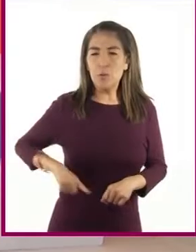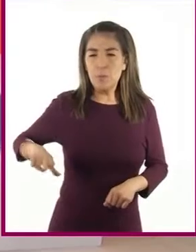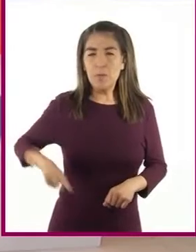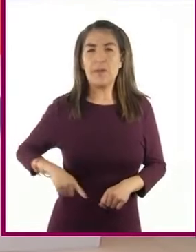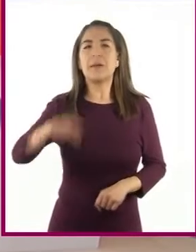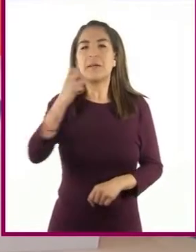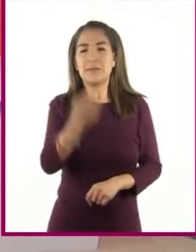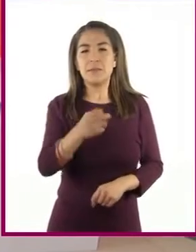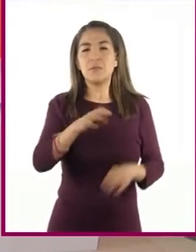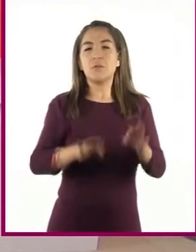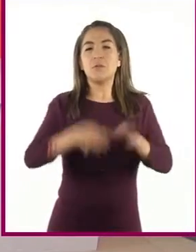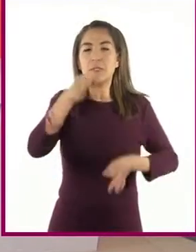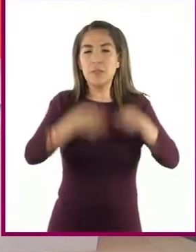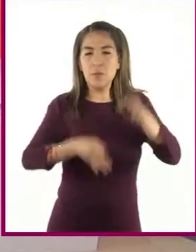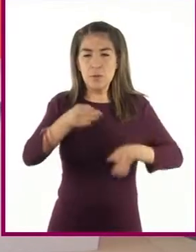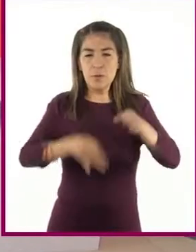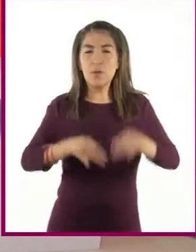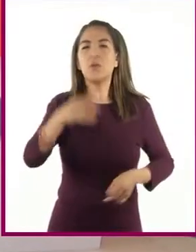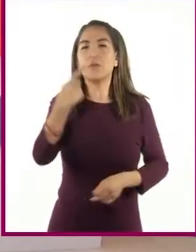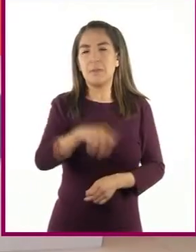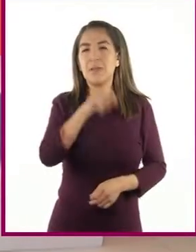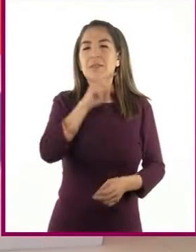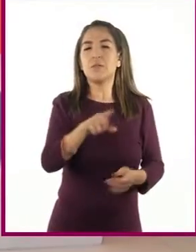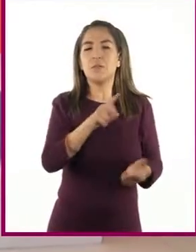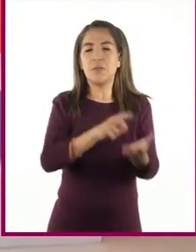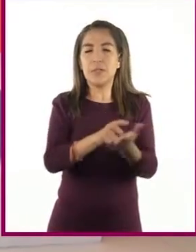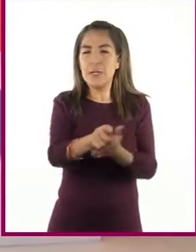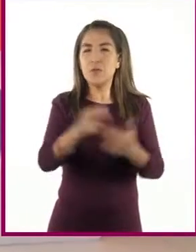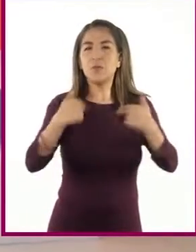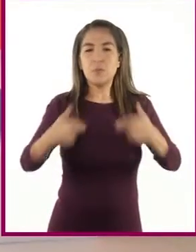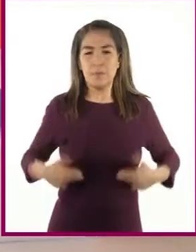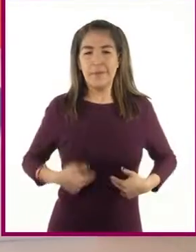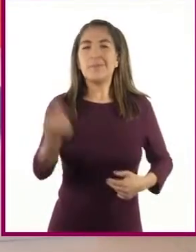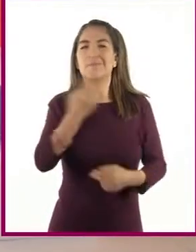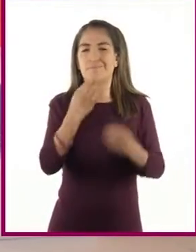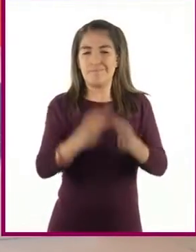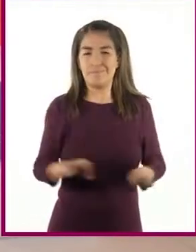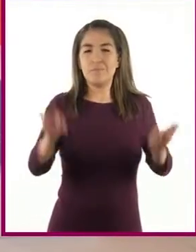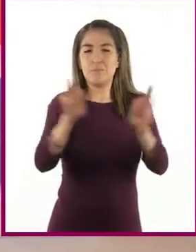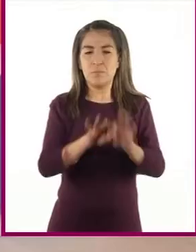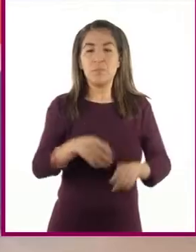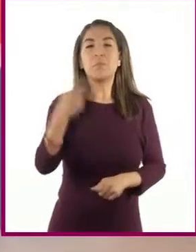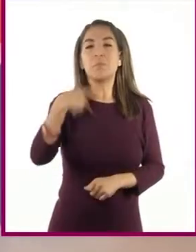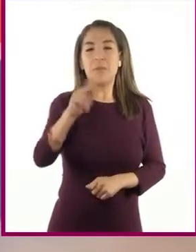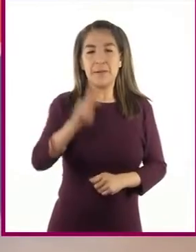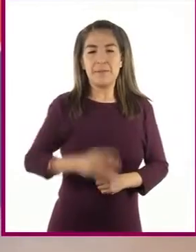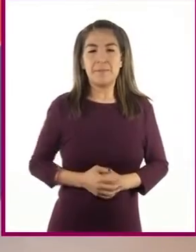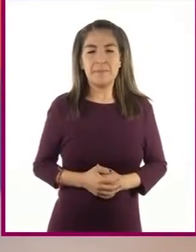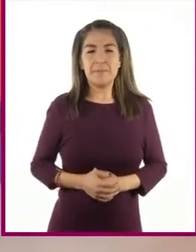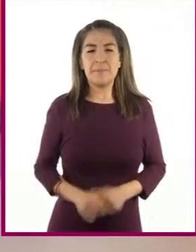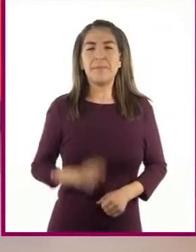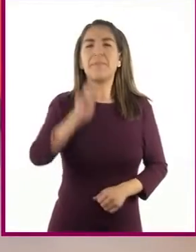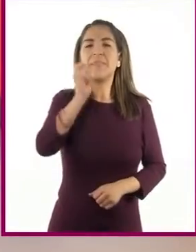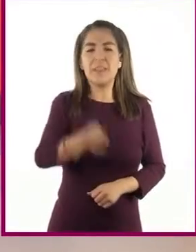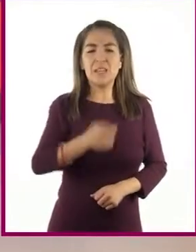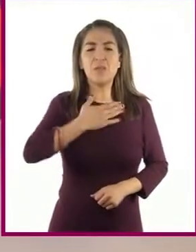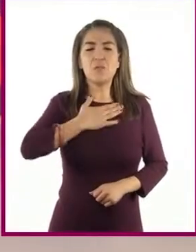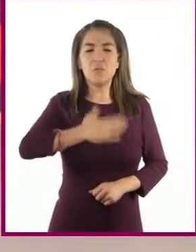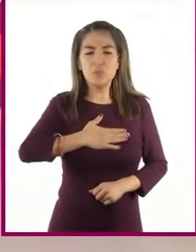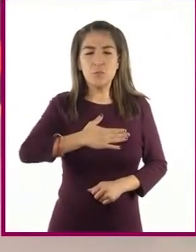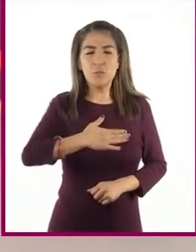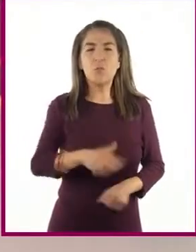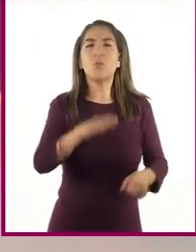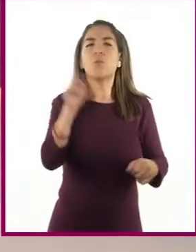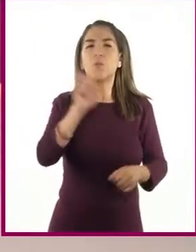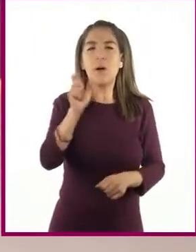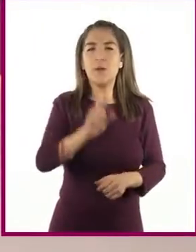desde un marco jurídico y de los derechos humanos es importantísimo. Pero, ¿qué es la justicia?